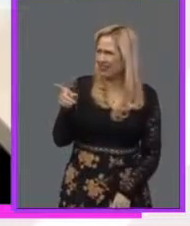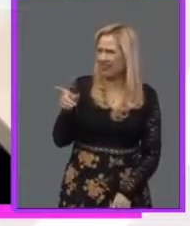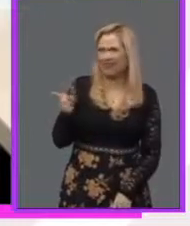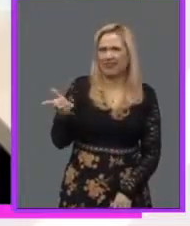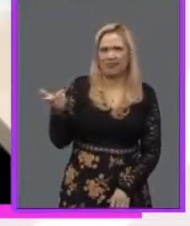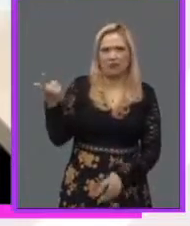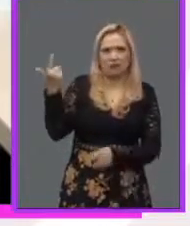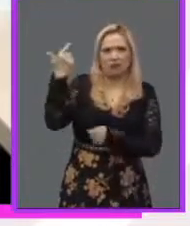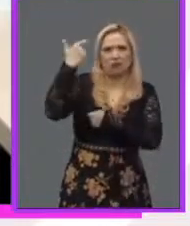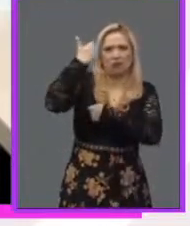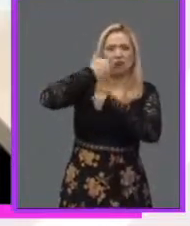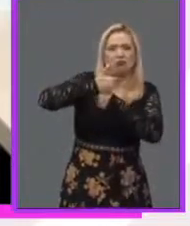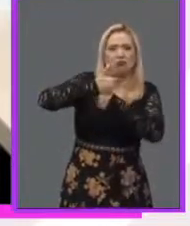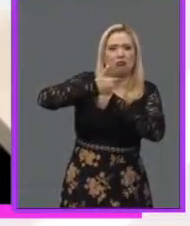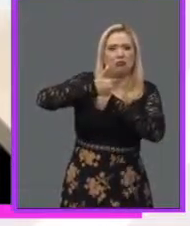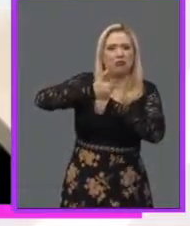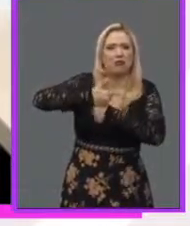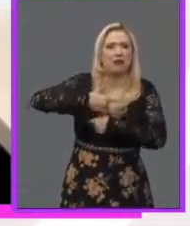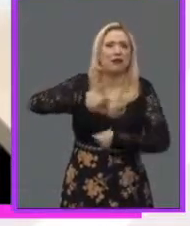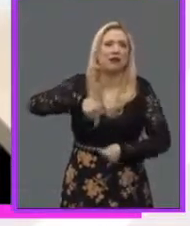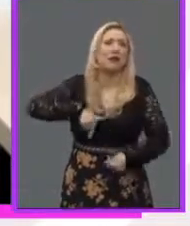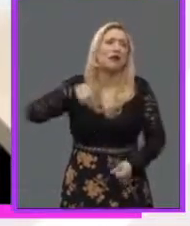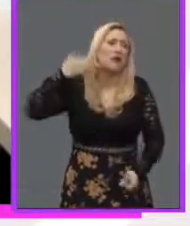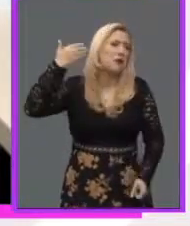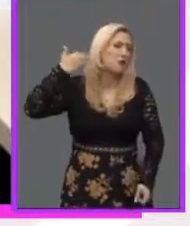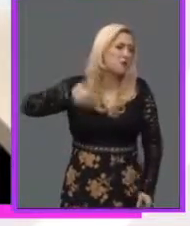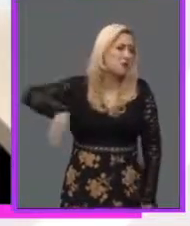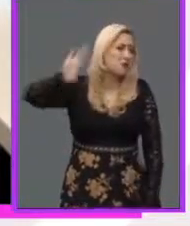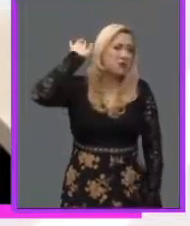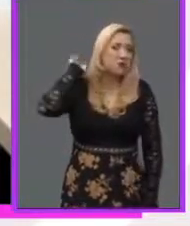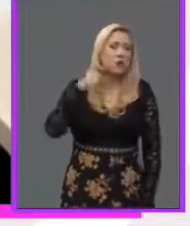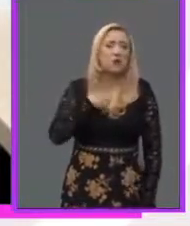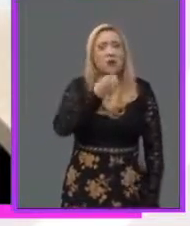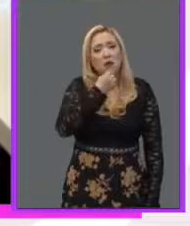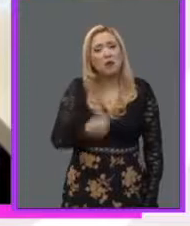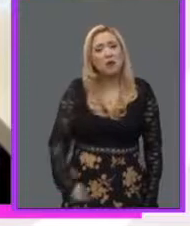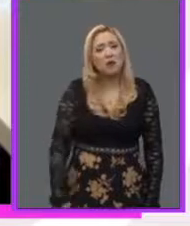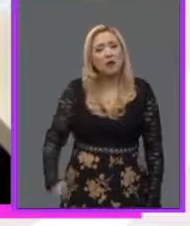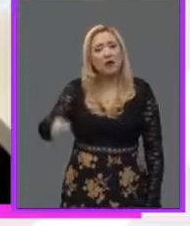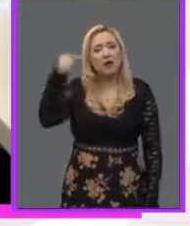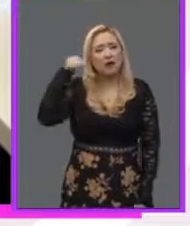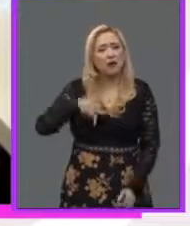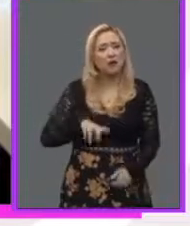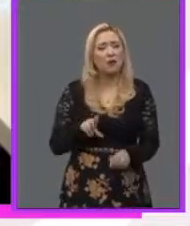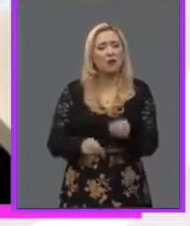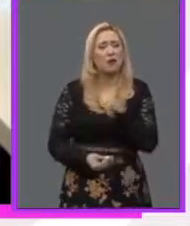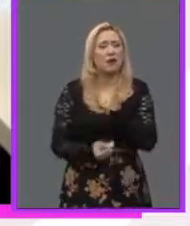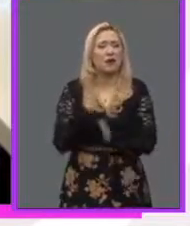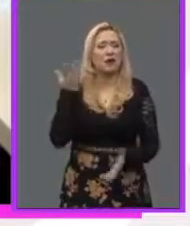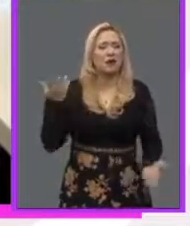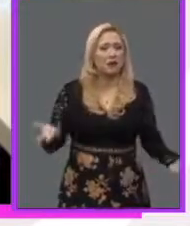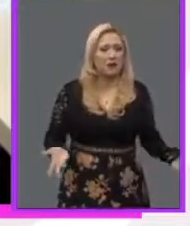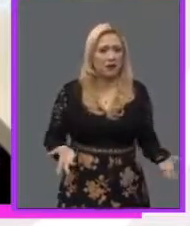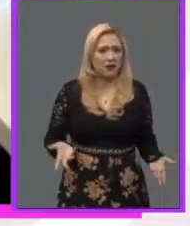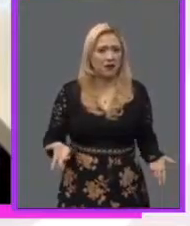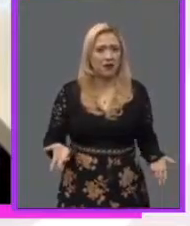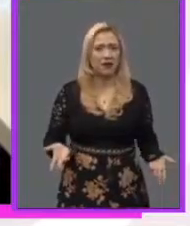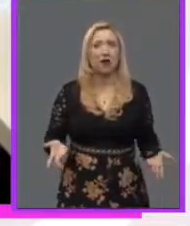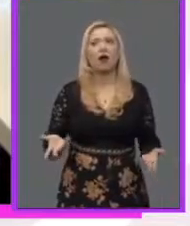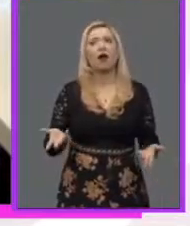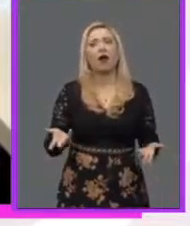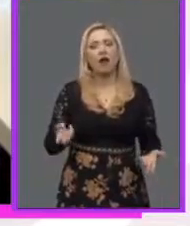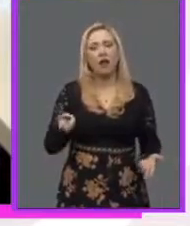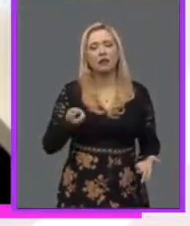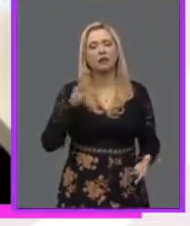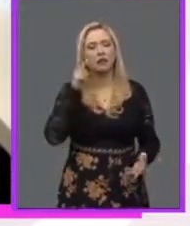están descubriendo nuestro día a día desde nuestra infancia, ¿no? Entonces, y volvemos a lo mismo, ¿quiénes son estas personas que habitan